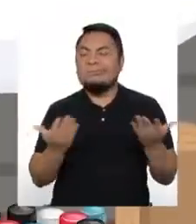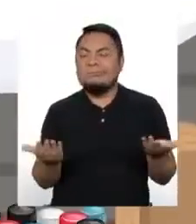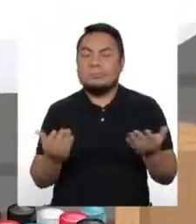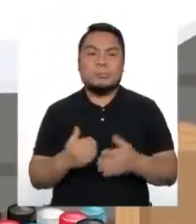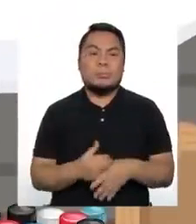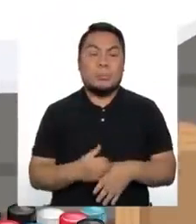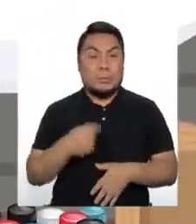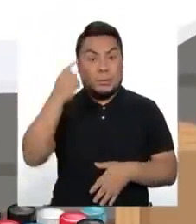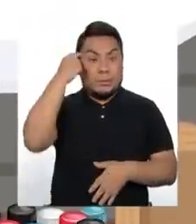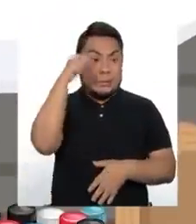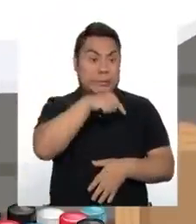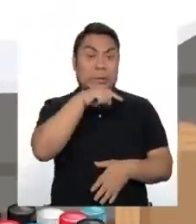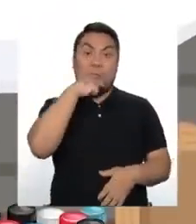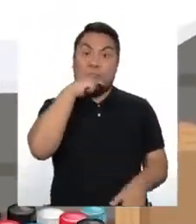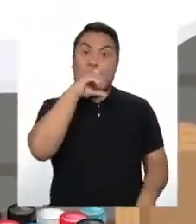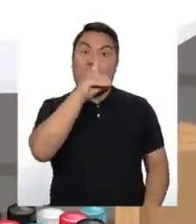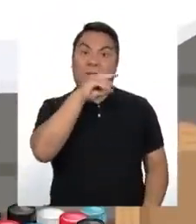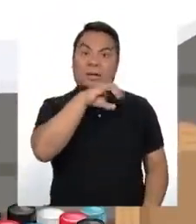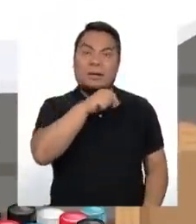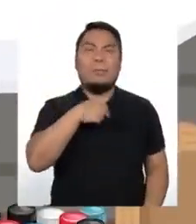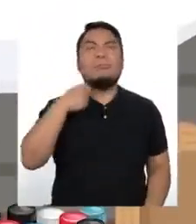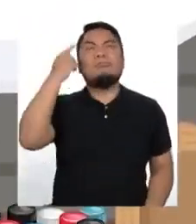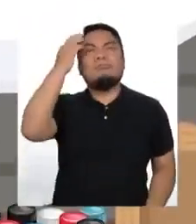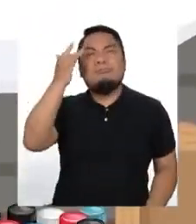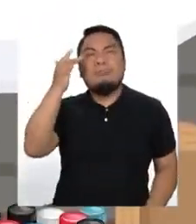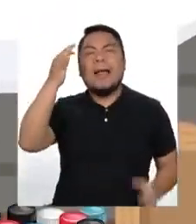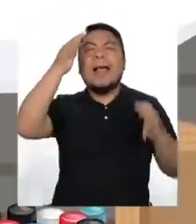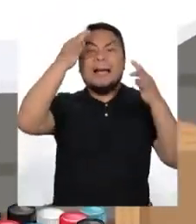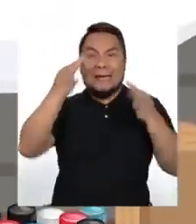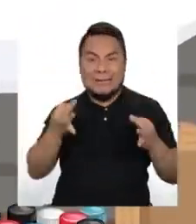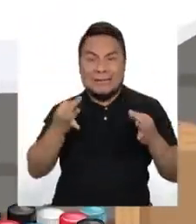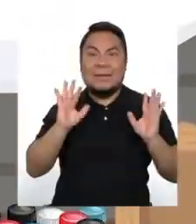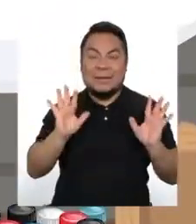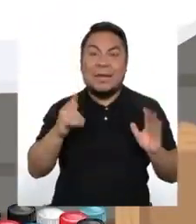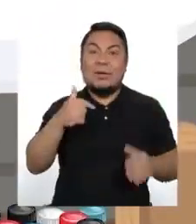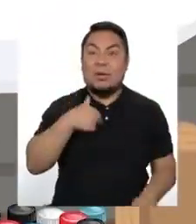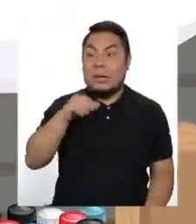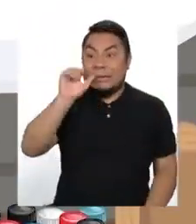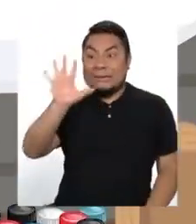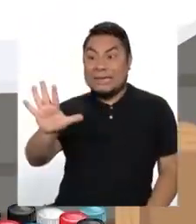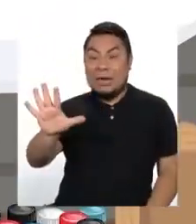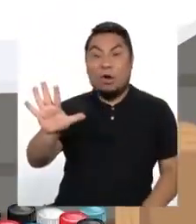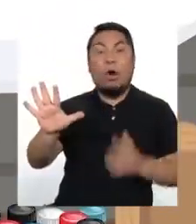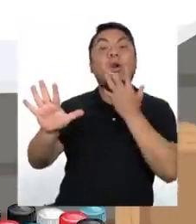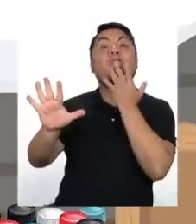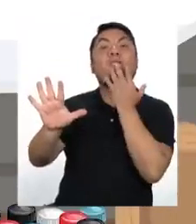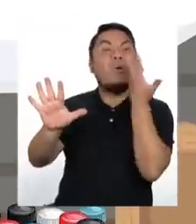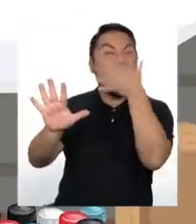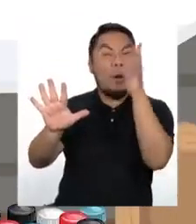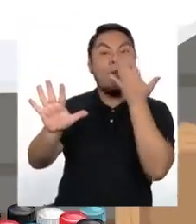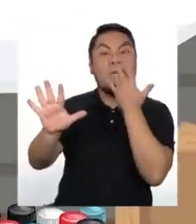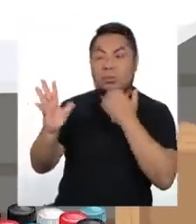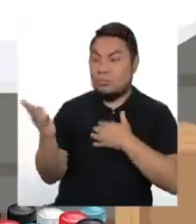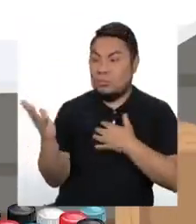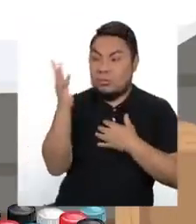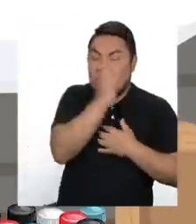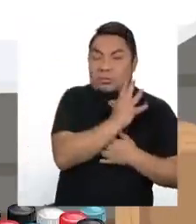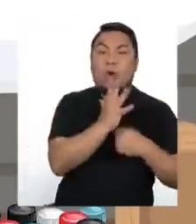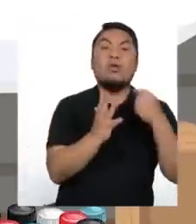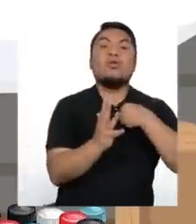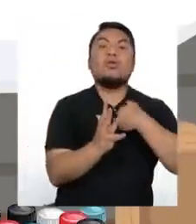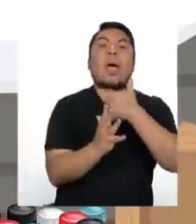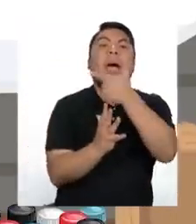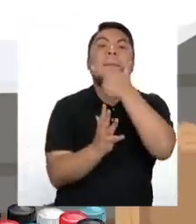Parece que Andrea ha tomado una decisión. Por cada 5 tapas de colores, le dará una tapa dorada